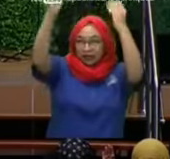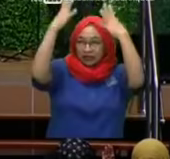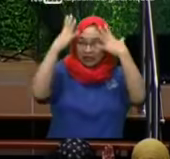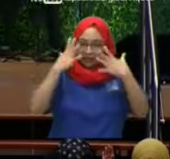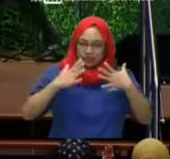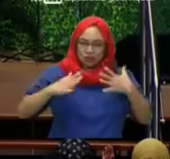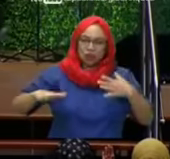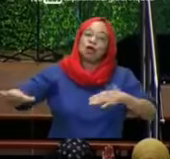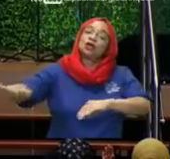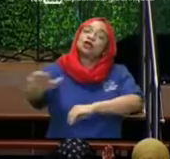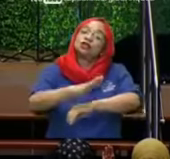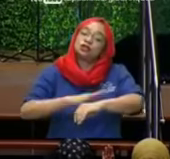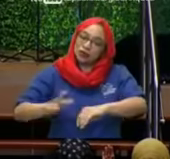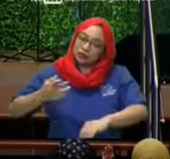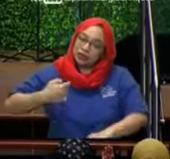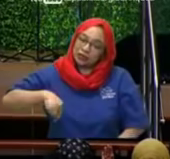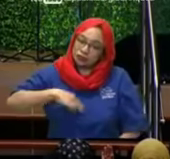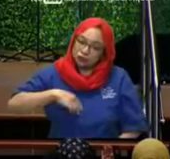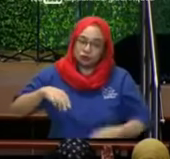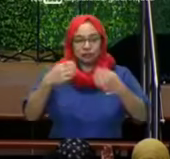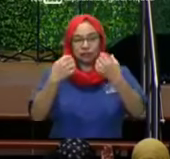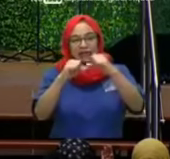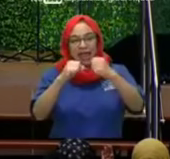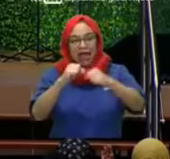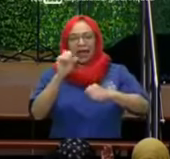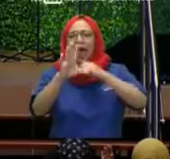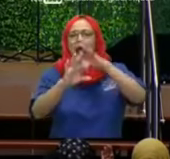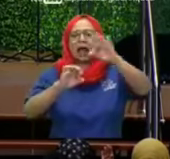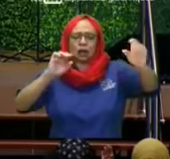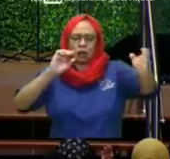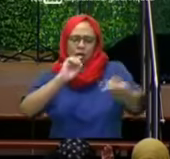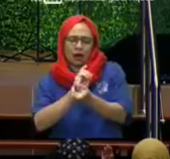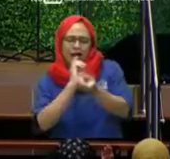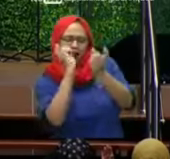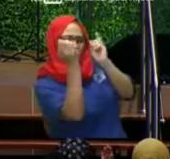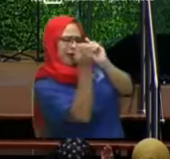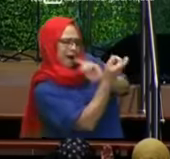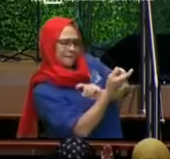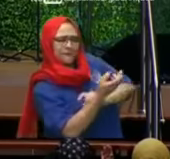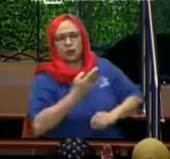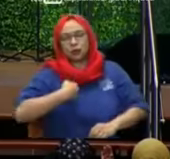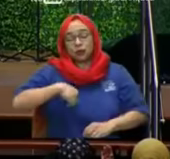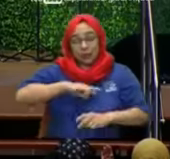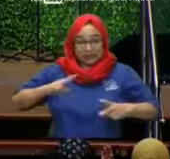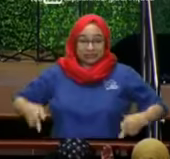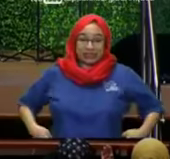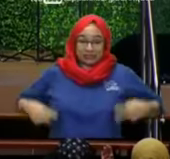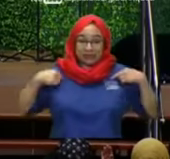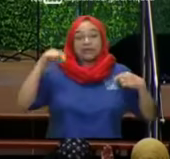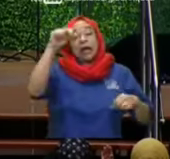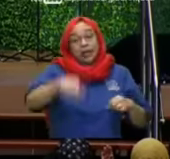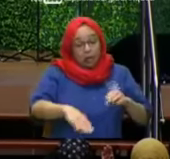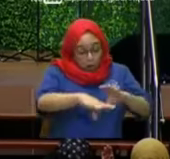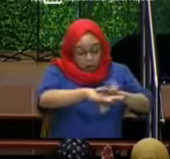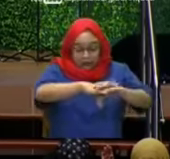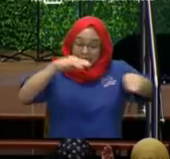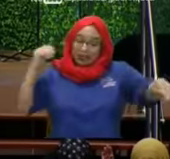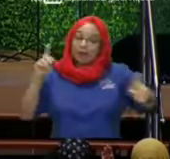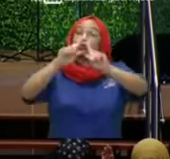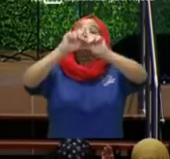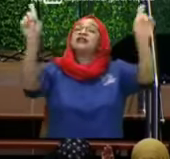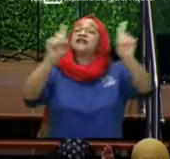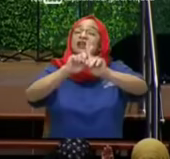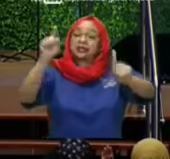sobre nosotros hoy y haga una transformación en nuestras vidas, que salgamos distintos, que vengamos hoy con